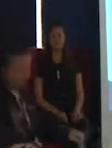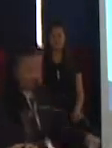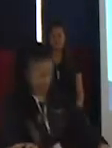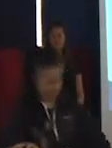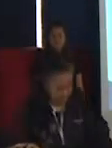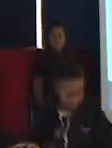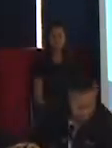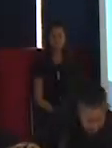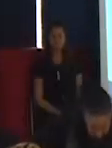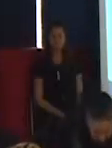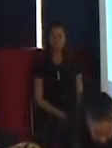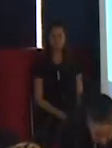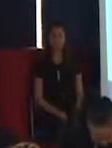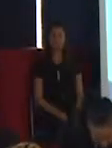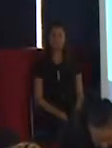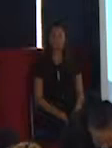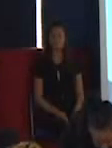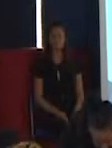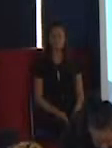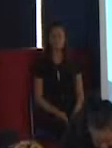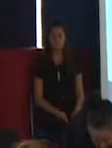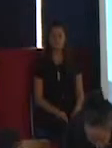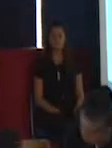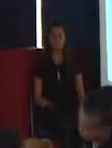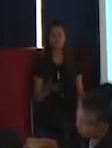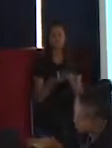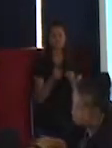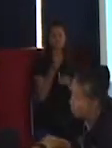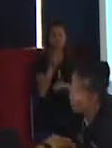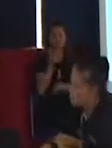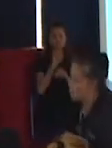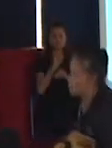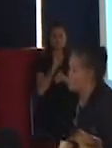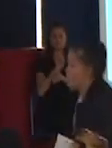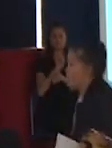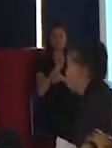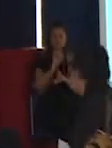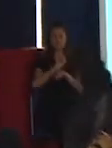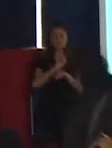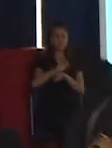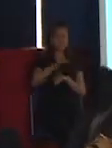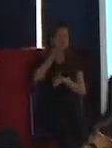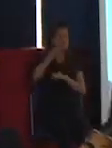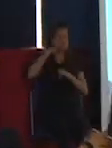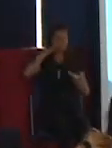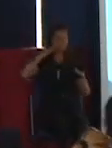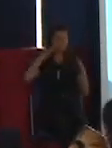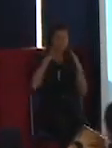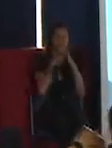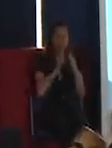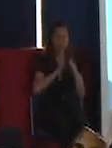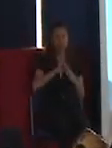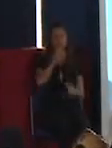y una institución que siempre ha velado por los derechos de la niñez,